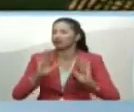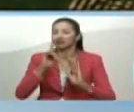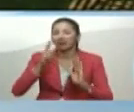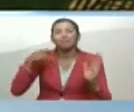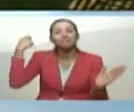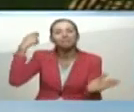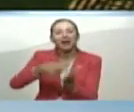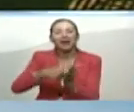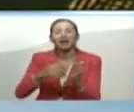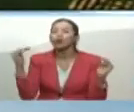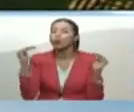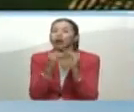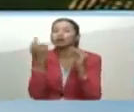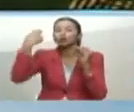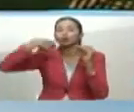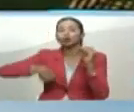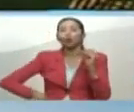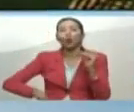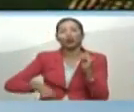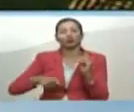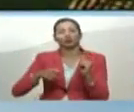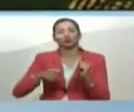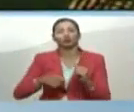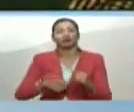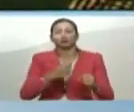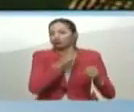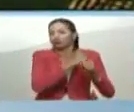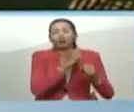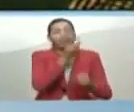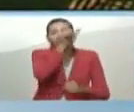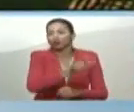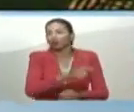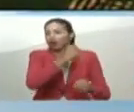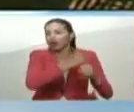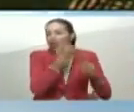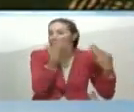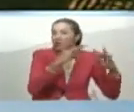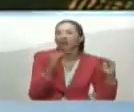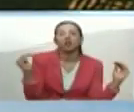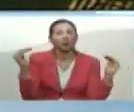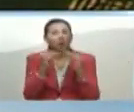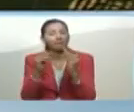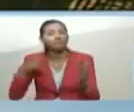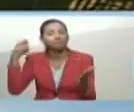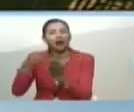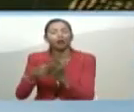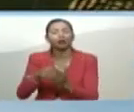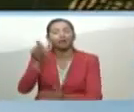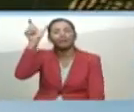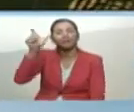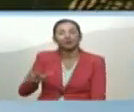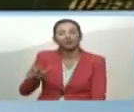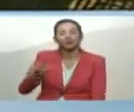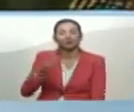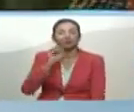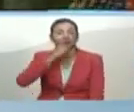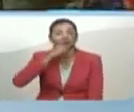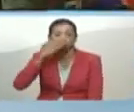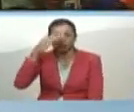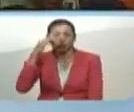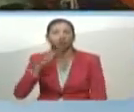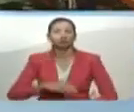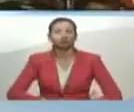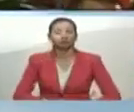el salario mínimo del país. Eso es una conquista de la constituyente. Y